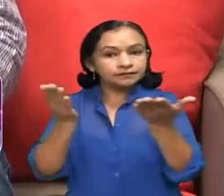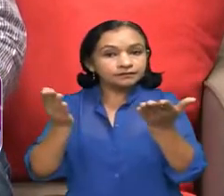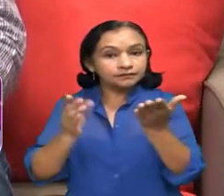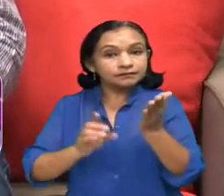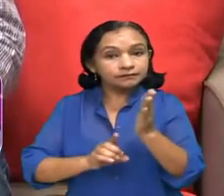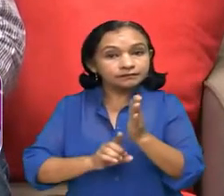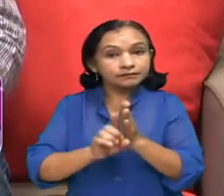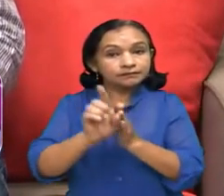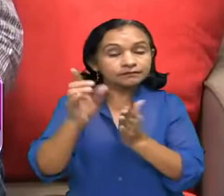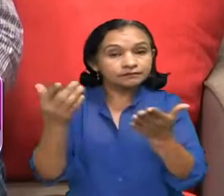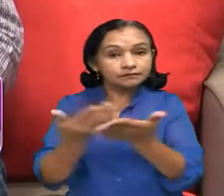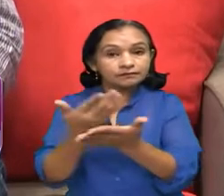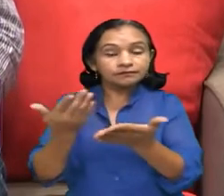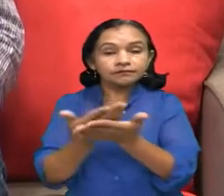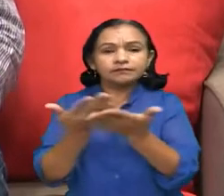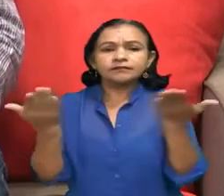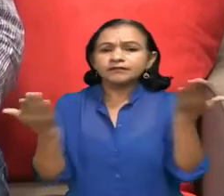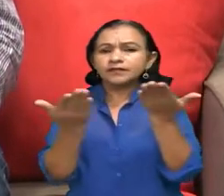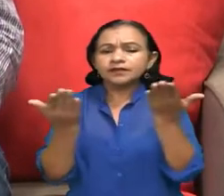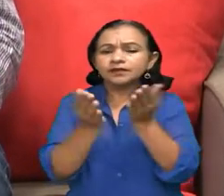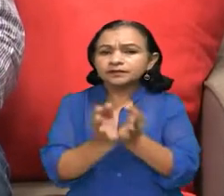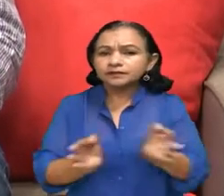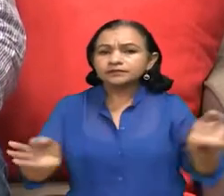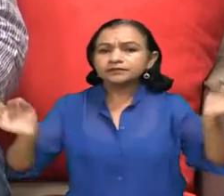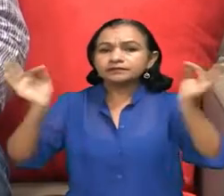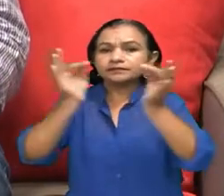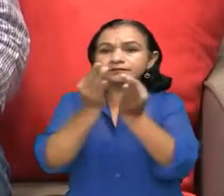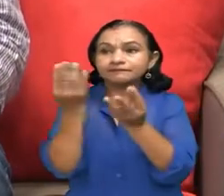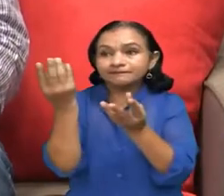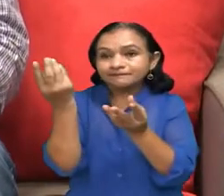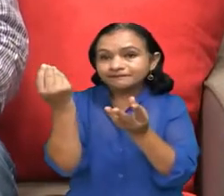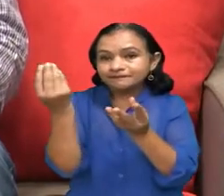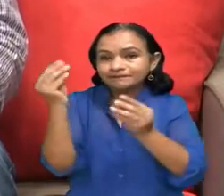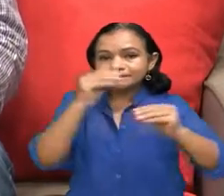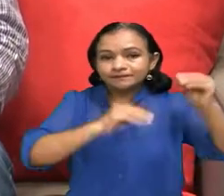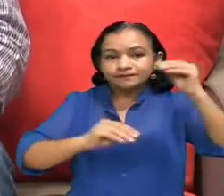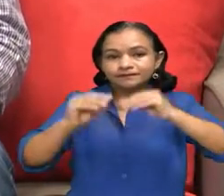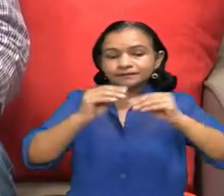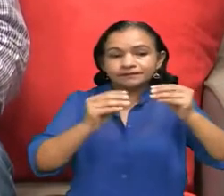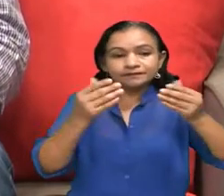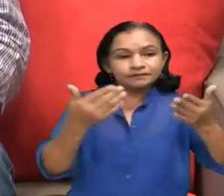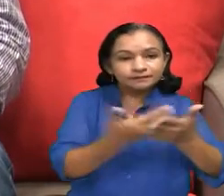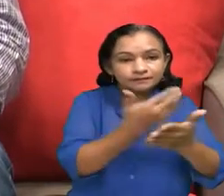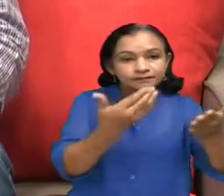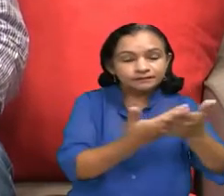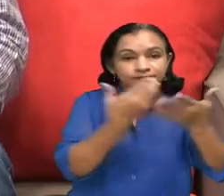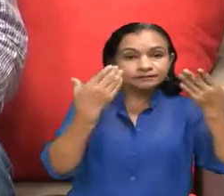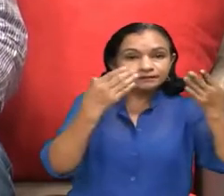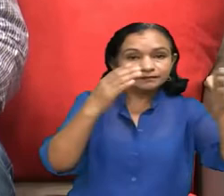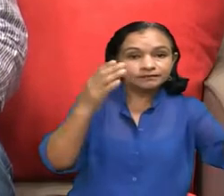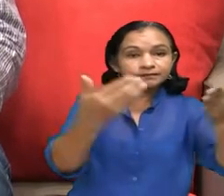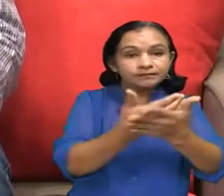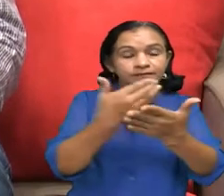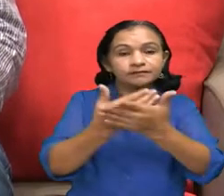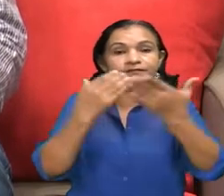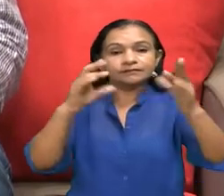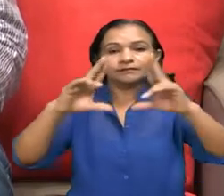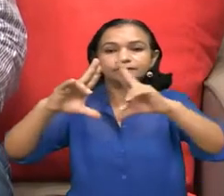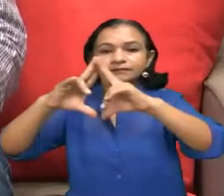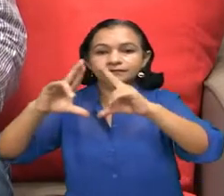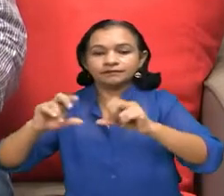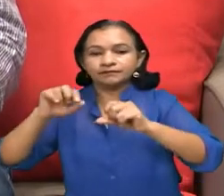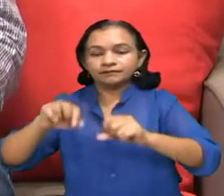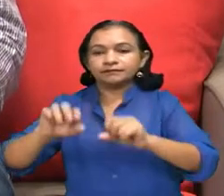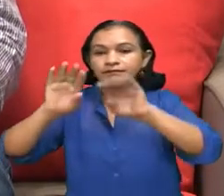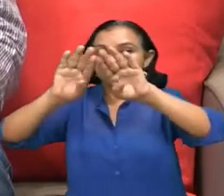estaremos conversando sobre la importancia de la economía creativa para el desarrollo de Nicaragua y pues me encuentro muy bien acompañado con la compañera